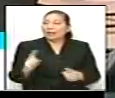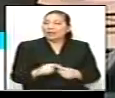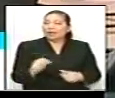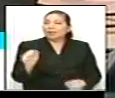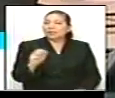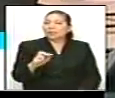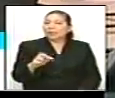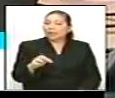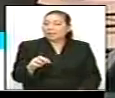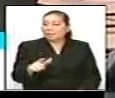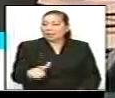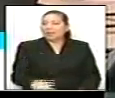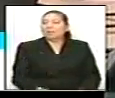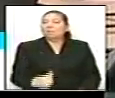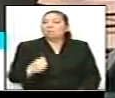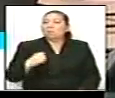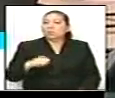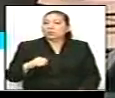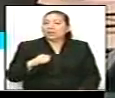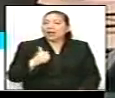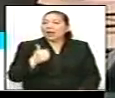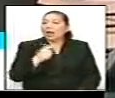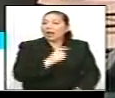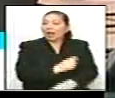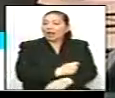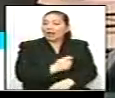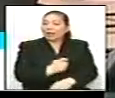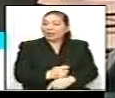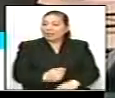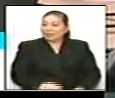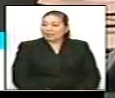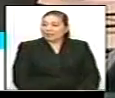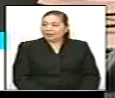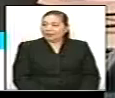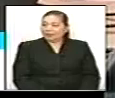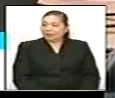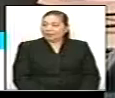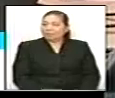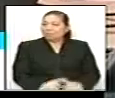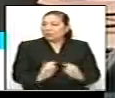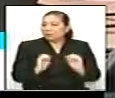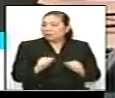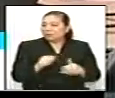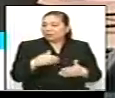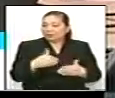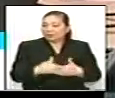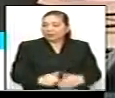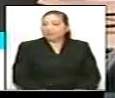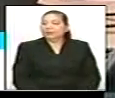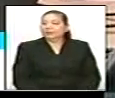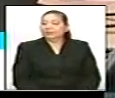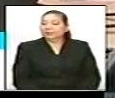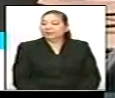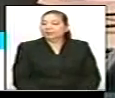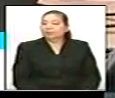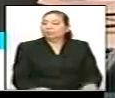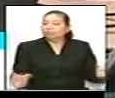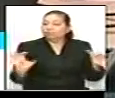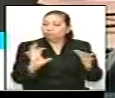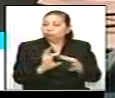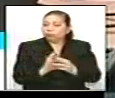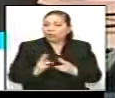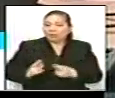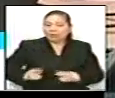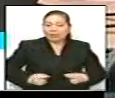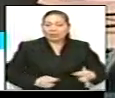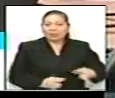CEAPAL, LANA, ¿no?, la Municipalidad de Ate, bueno, yo como representante de Huachipa, que estamos involucrados en la parte colindante con el río